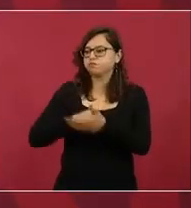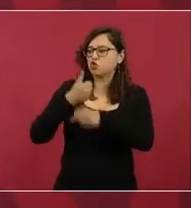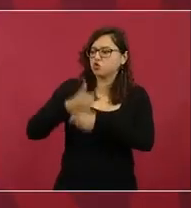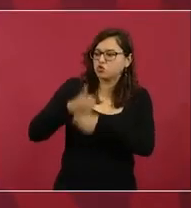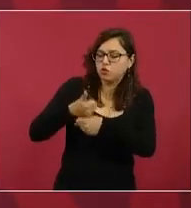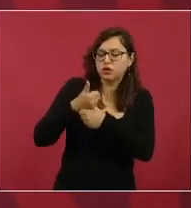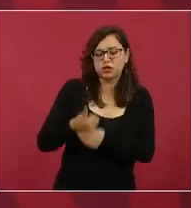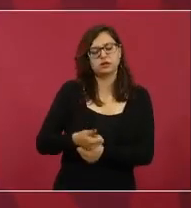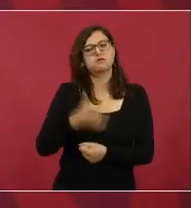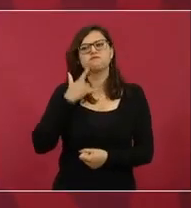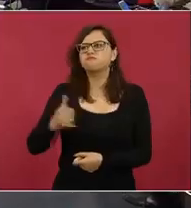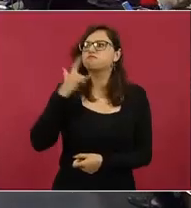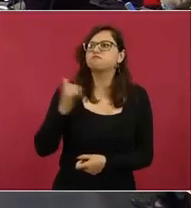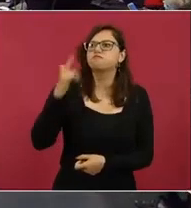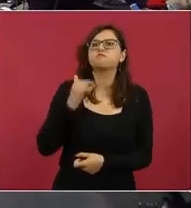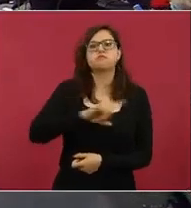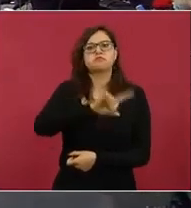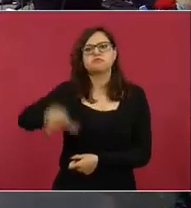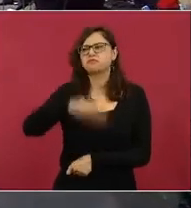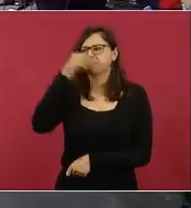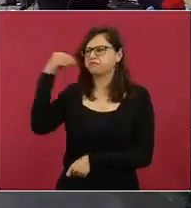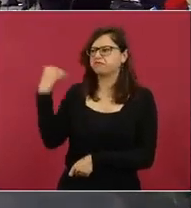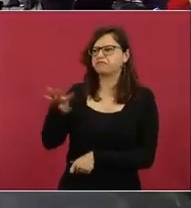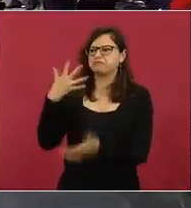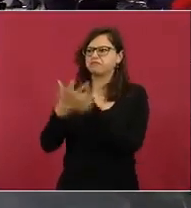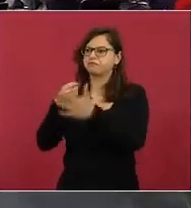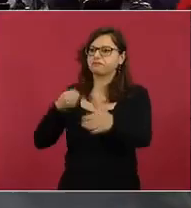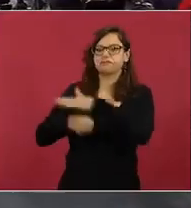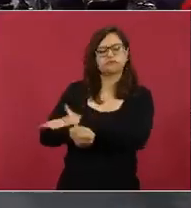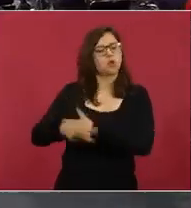Políticos que luchan en favor del pueblo